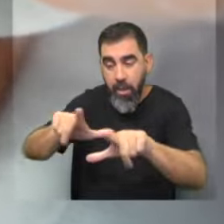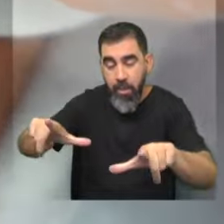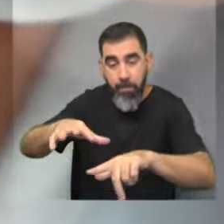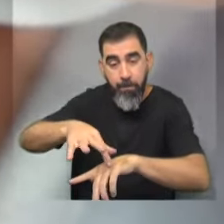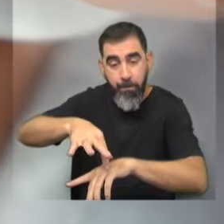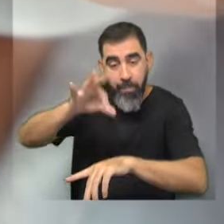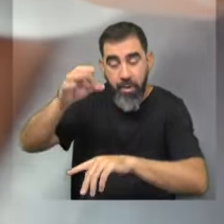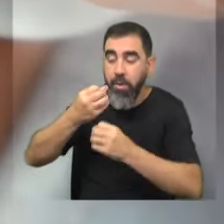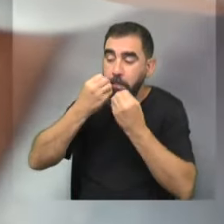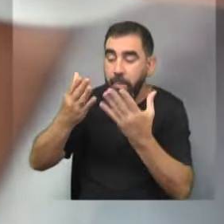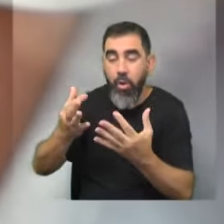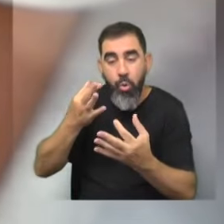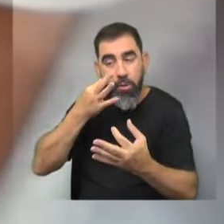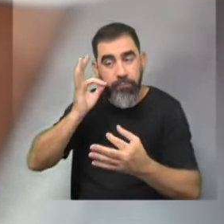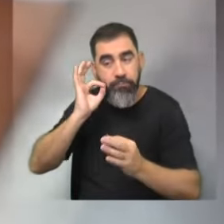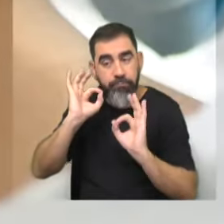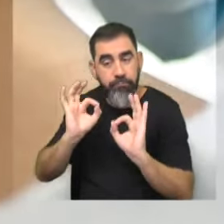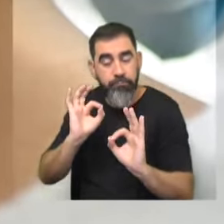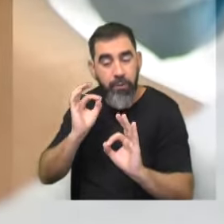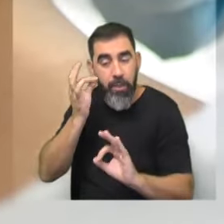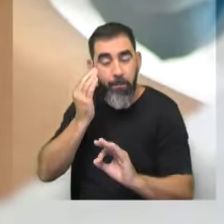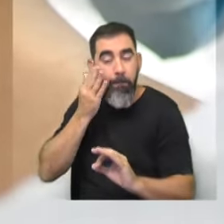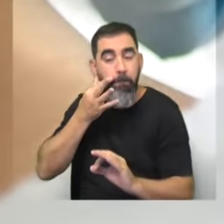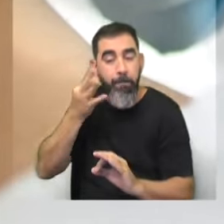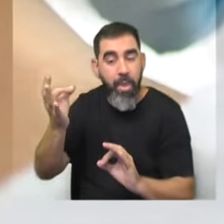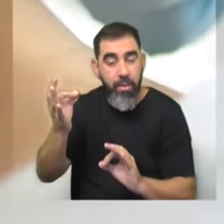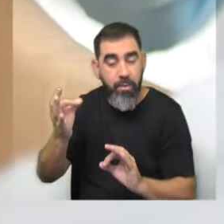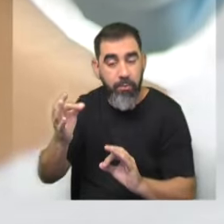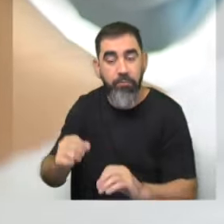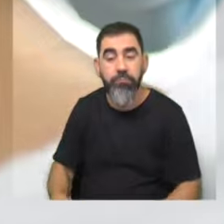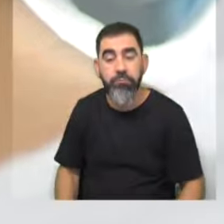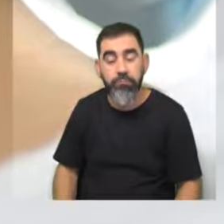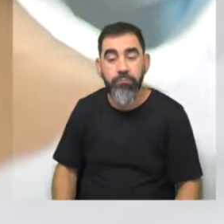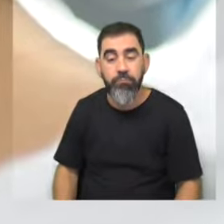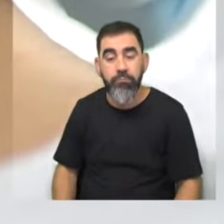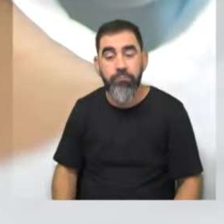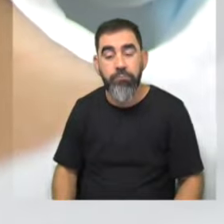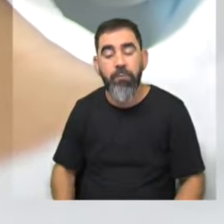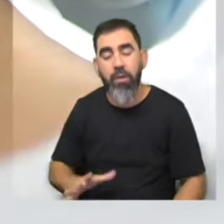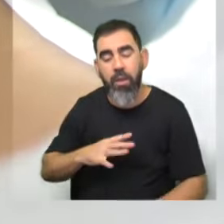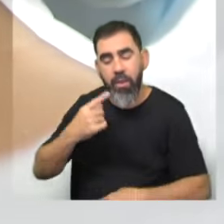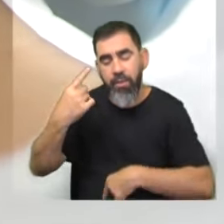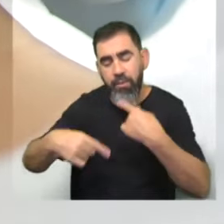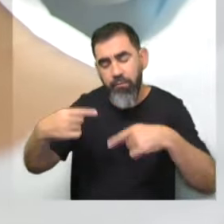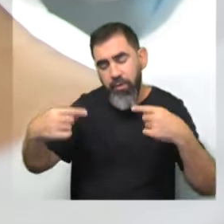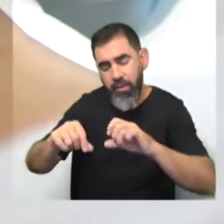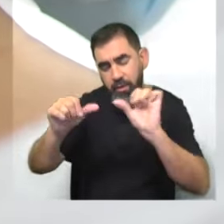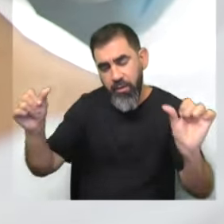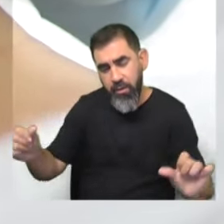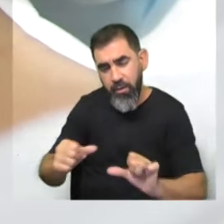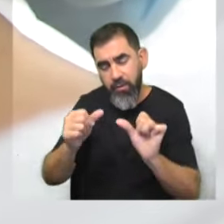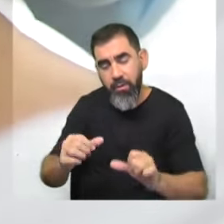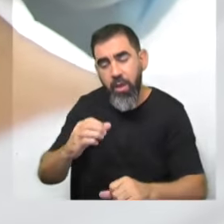y mejorar el aspecto de la piel, también para disminuir la inflamación. Hay diferentes activos, utilizamos